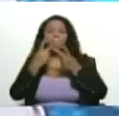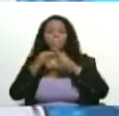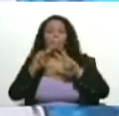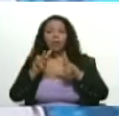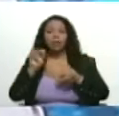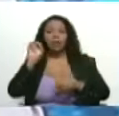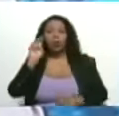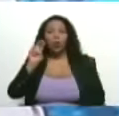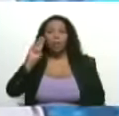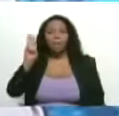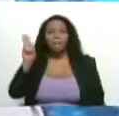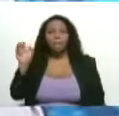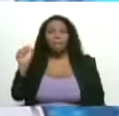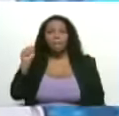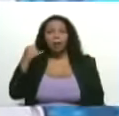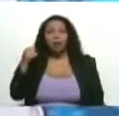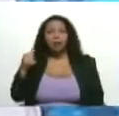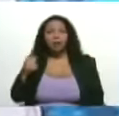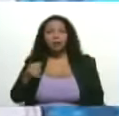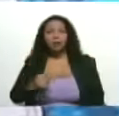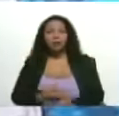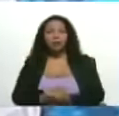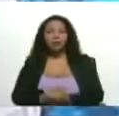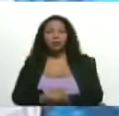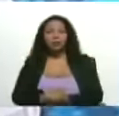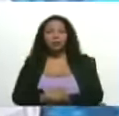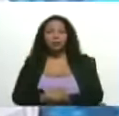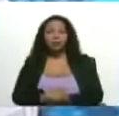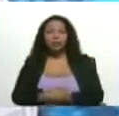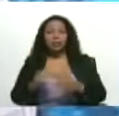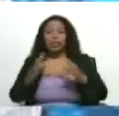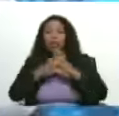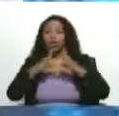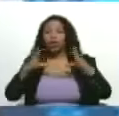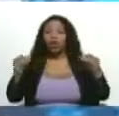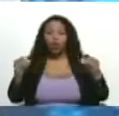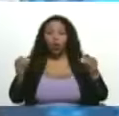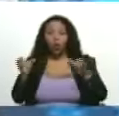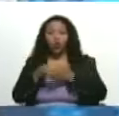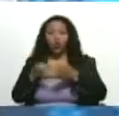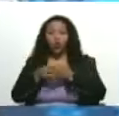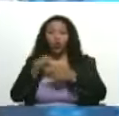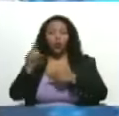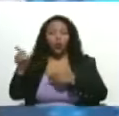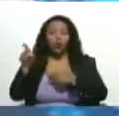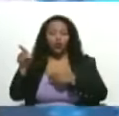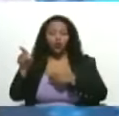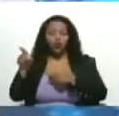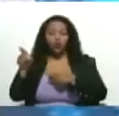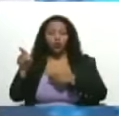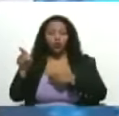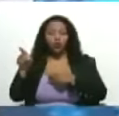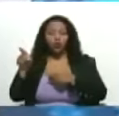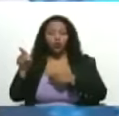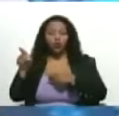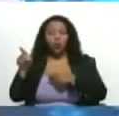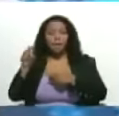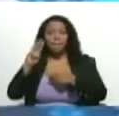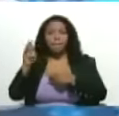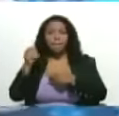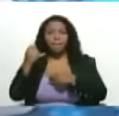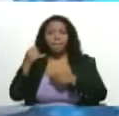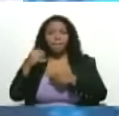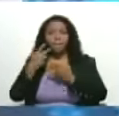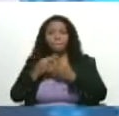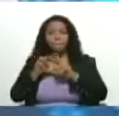UPAs, ¿correcto? Y todas las UPAs estarán articuladas de manera perfecta con los